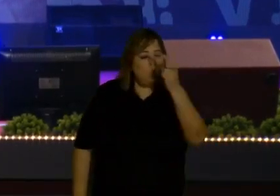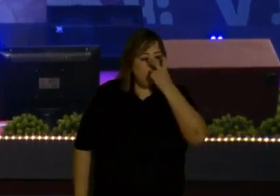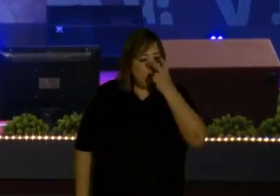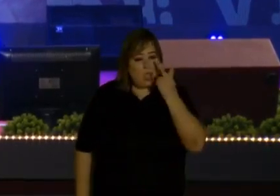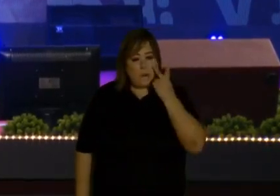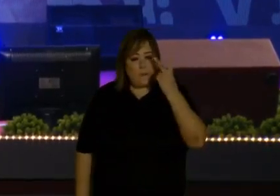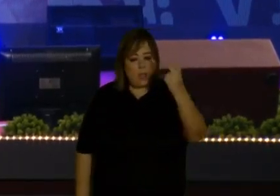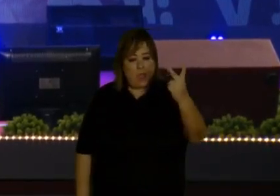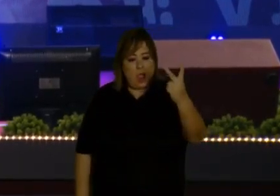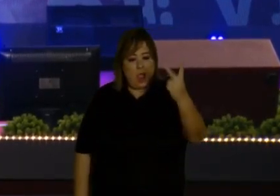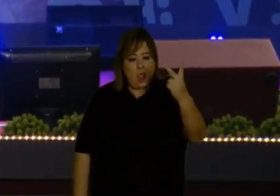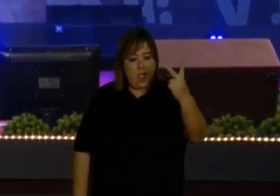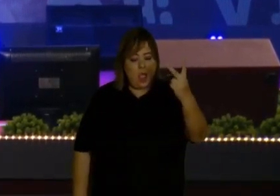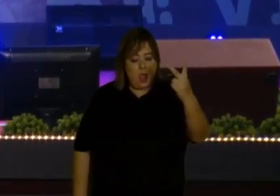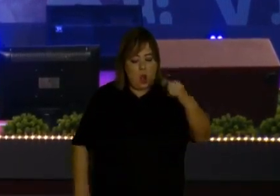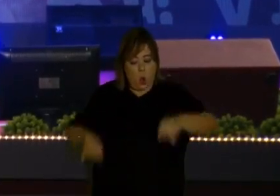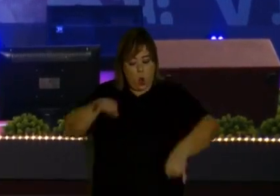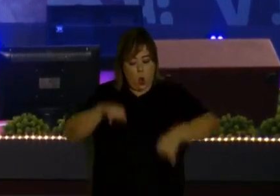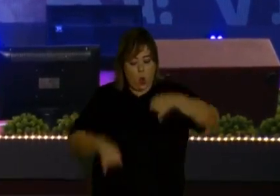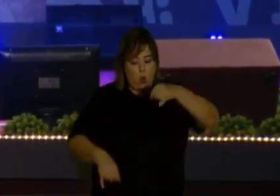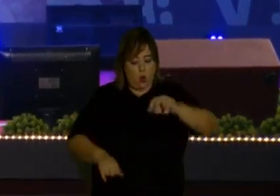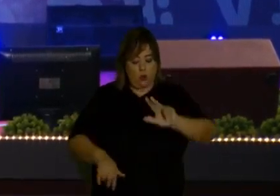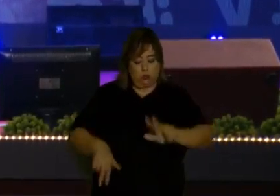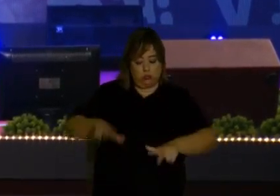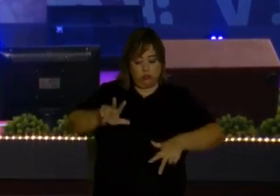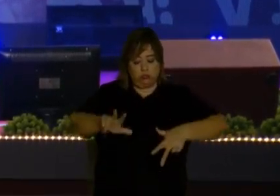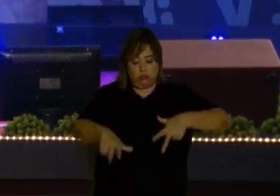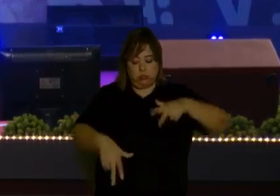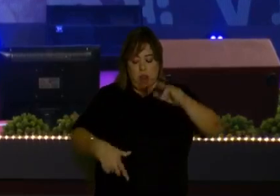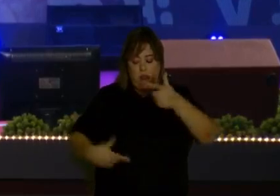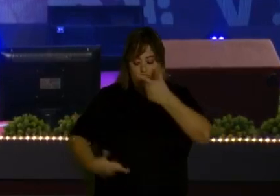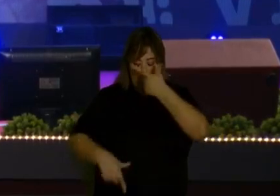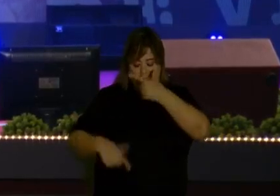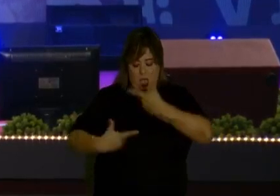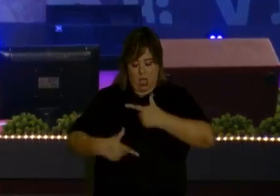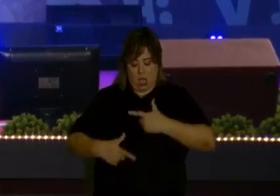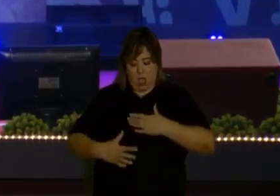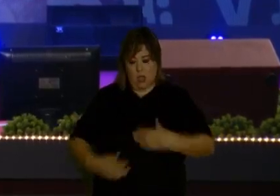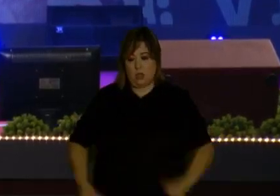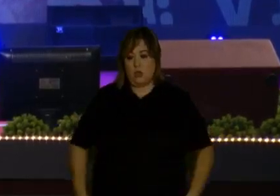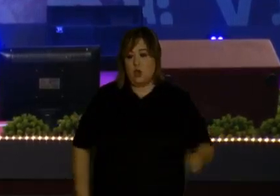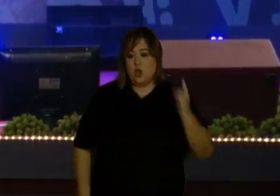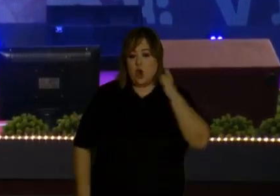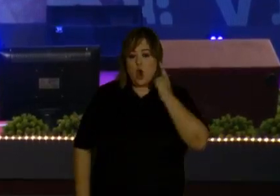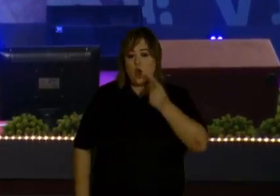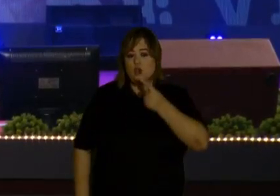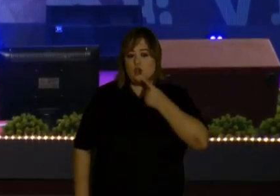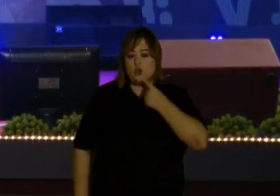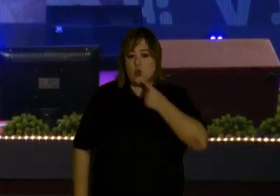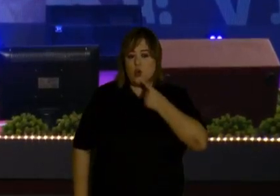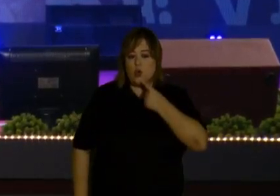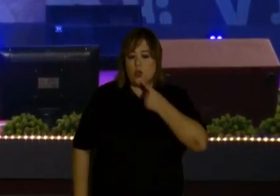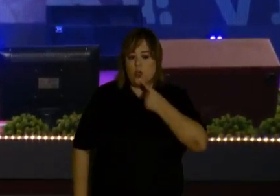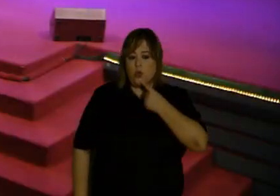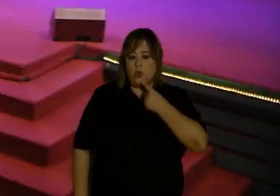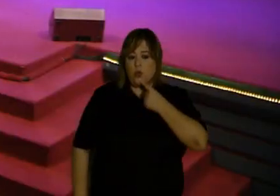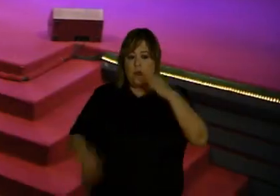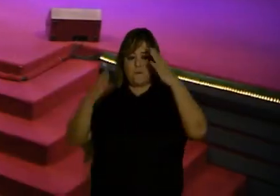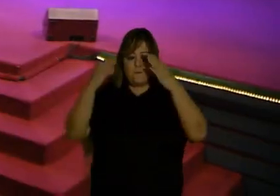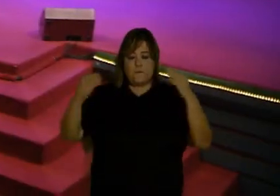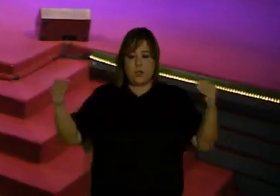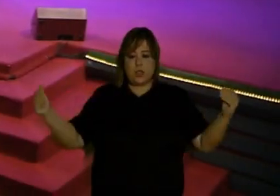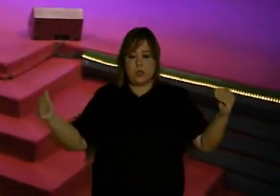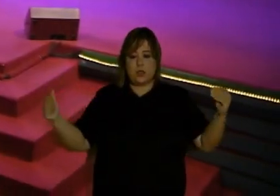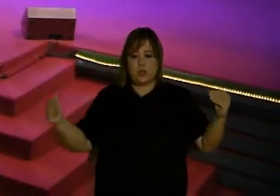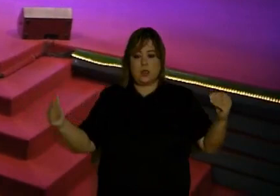los cojos andan, los leprosos son limpiados, los sordos oyen, los muertos son resucitados y a los